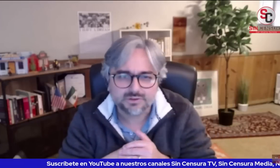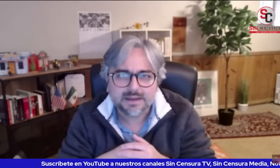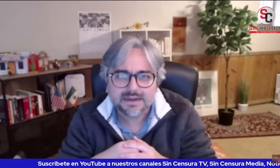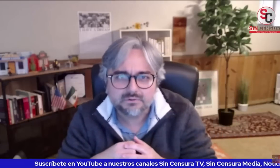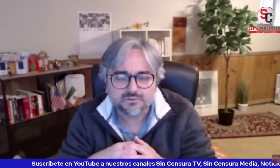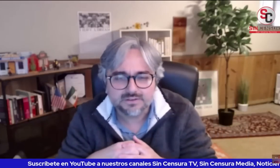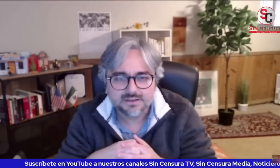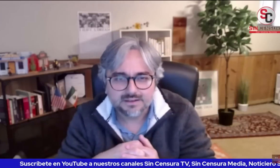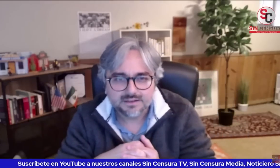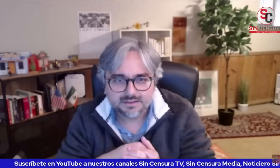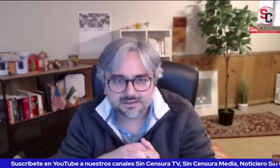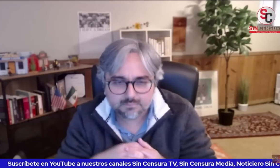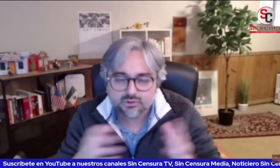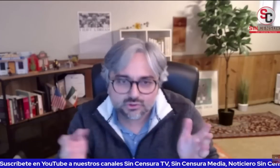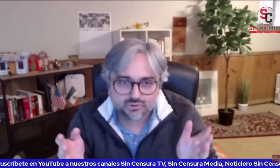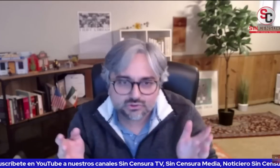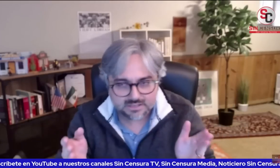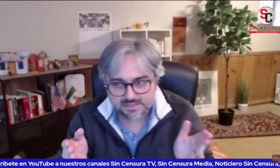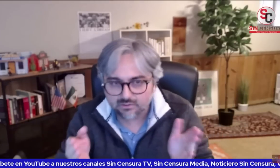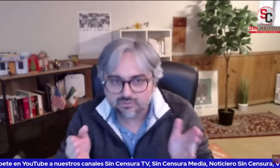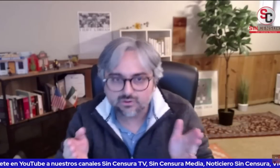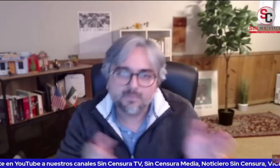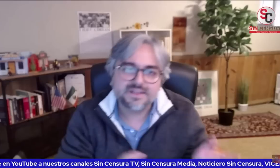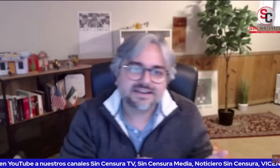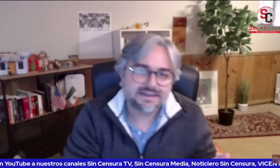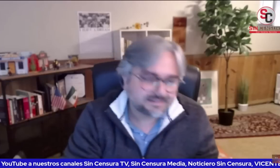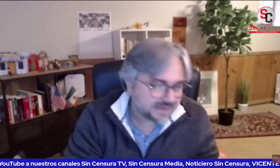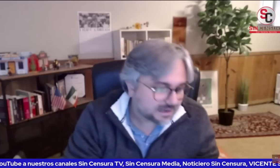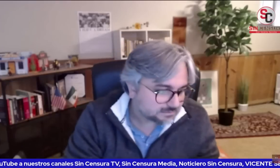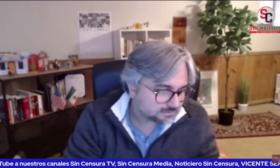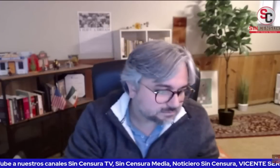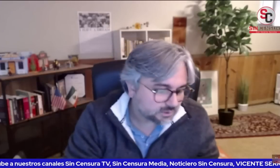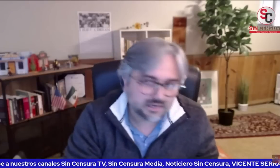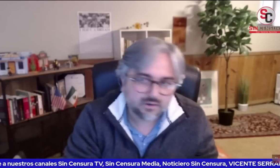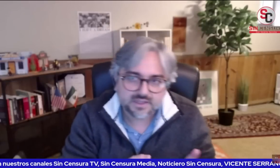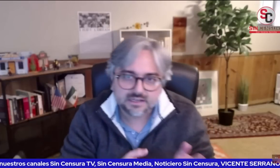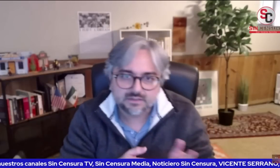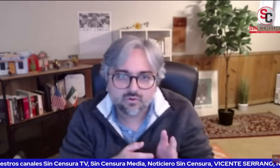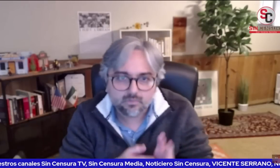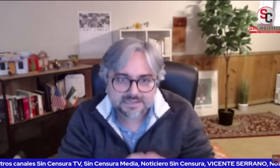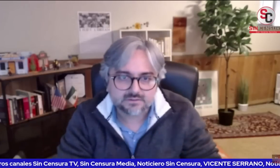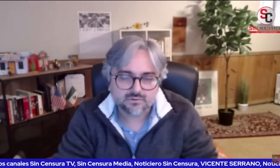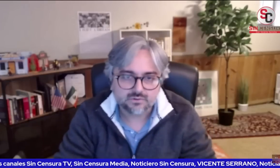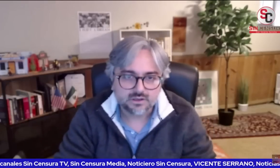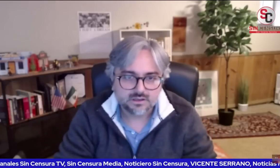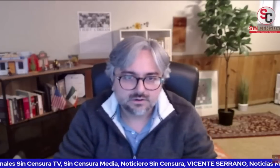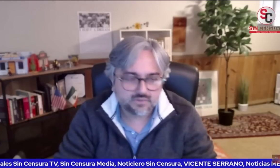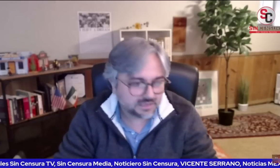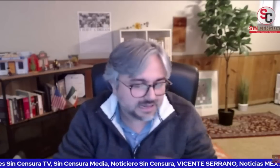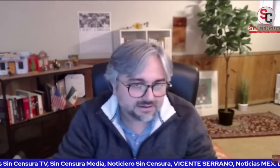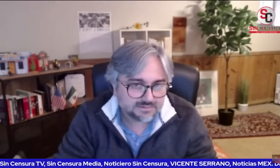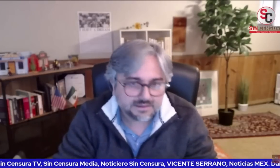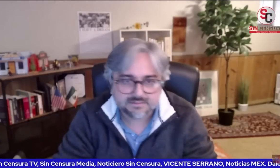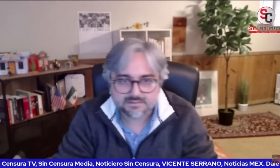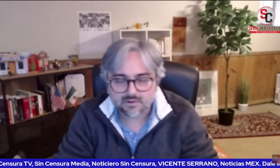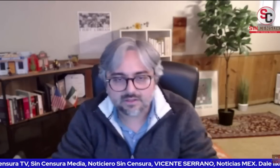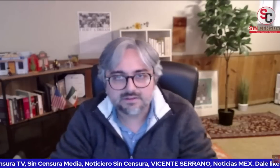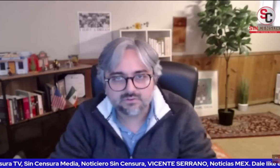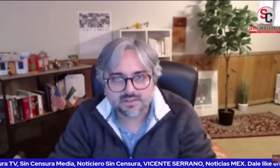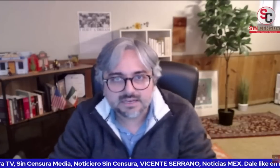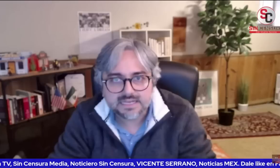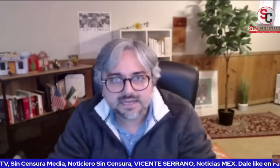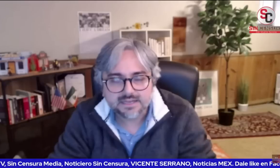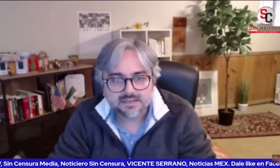nuestros hermanos. Muchos incluso no pueden regresar porque no tienen documentos, no tienen la residencia o la